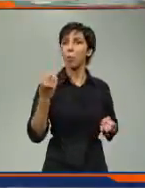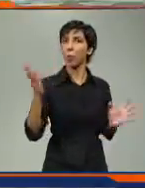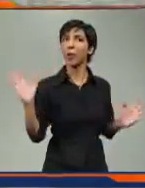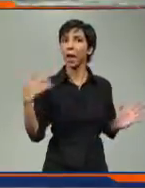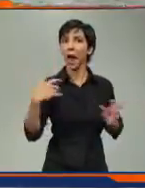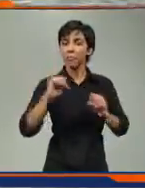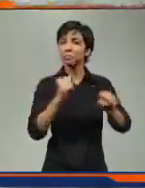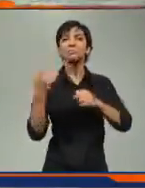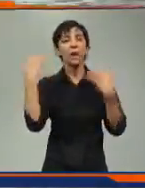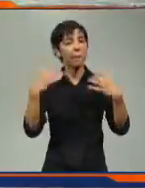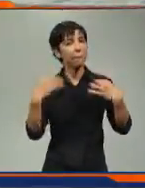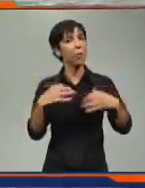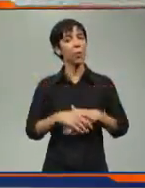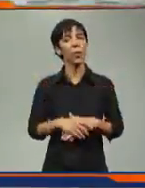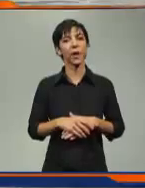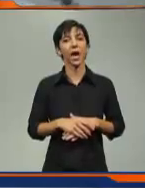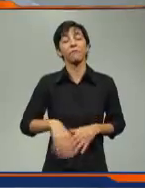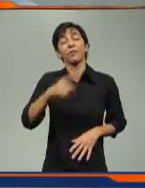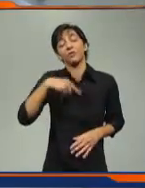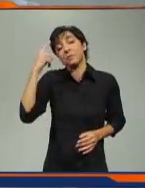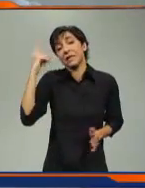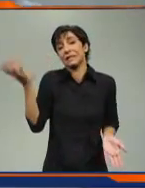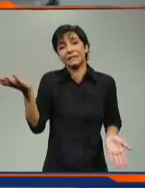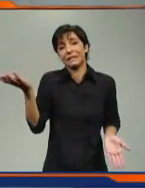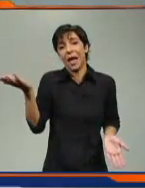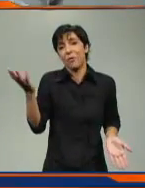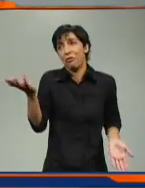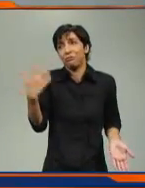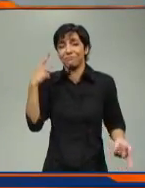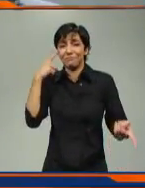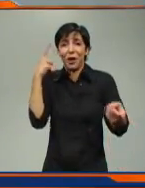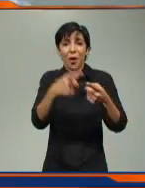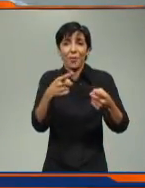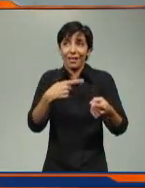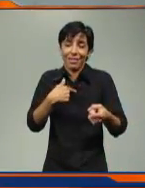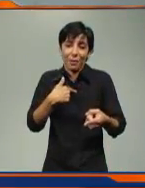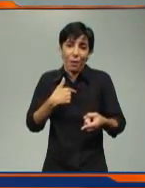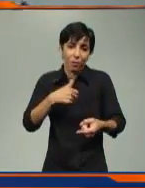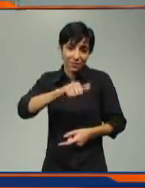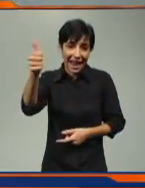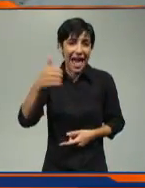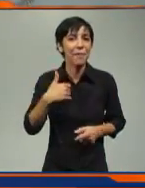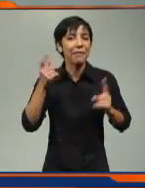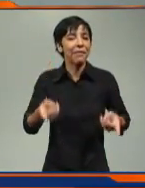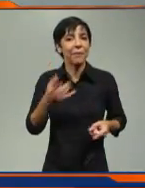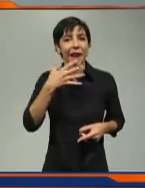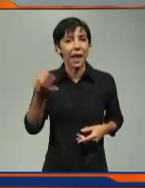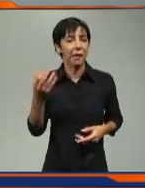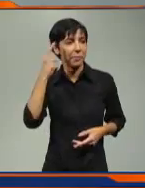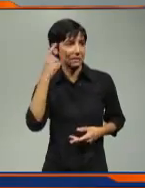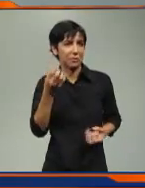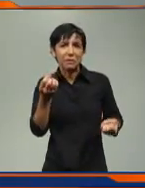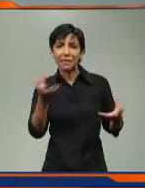verdad se supondría que nos tendría que ir bien, de hecho es lo que nosotros vamos a ir a buscar, pero yo hasta que no cruce la línea de llegada no voy a andar